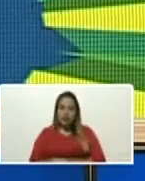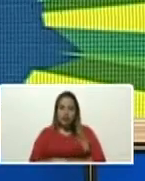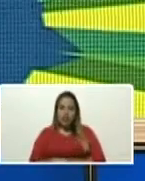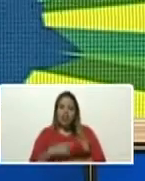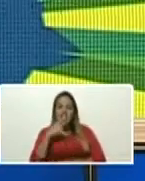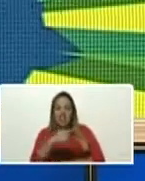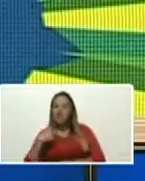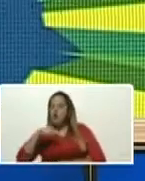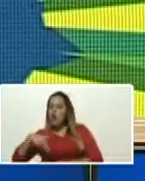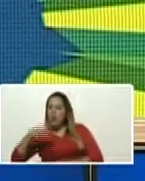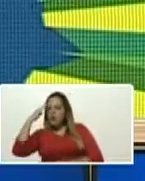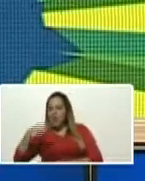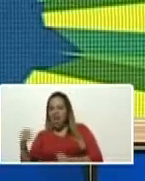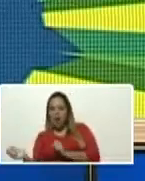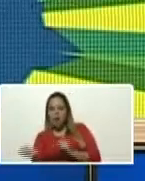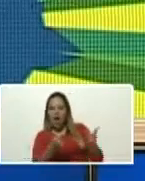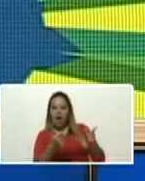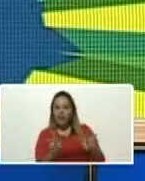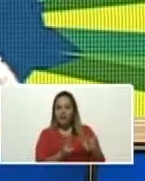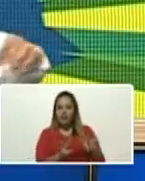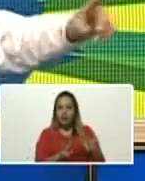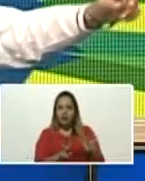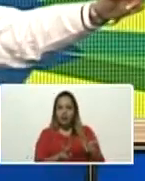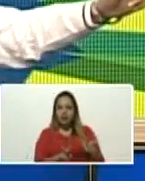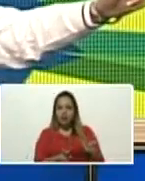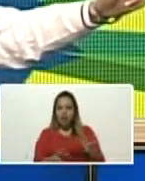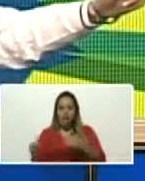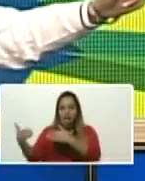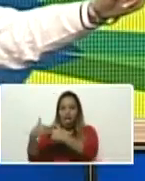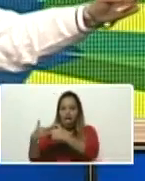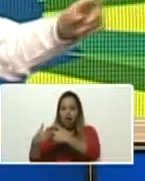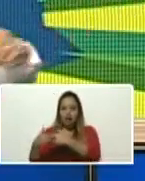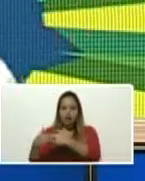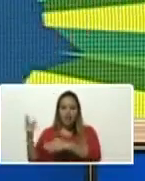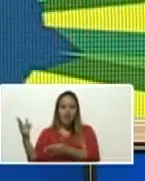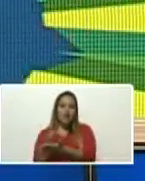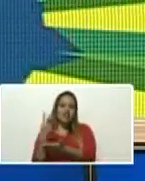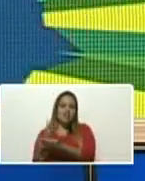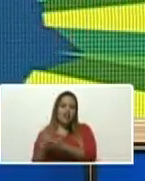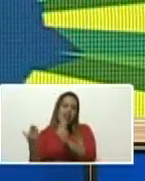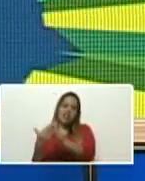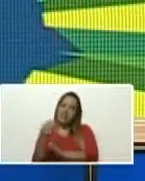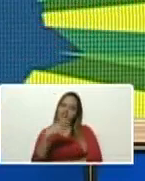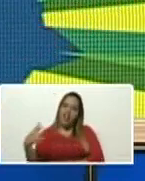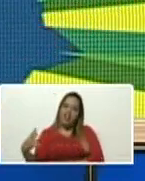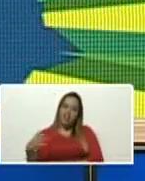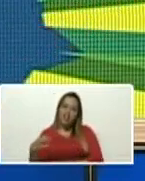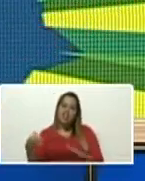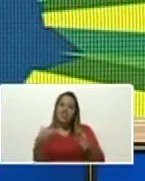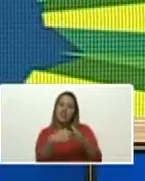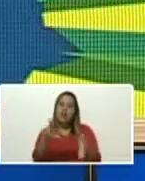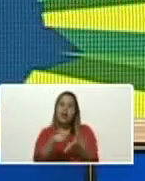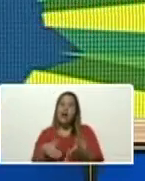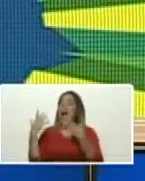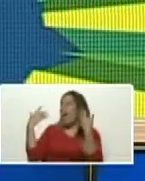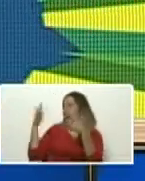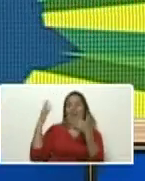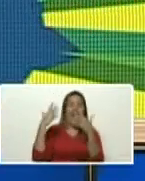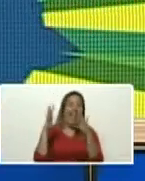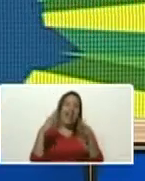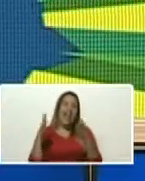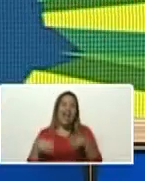una invasión. Nos amenazaban desde Washington, desde la Casa Blanca, y el Grupo de Lima aplaudía